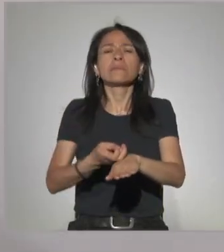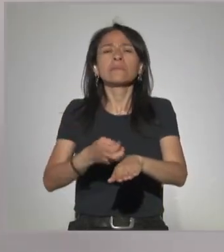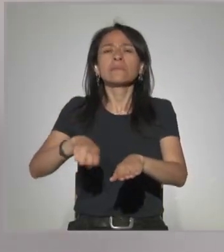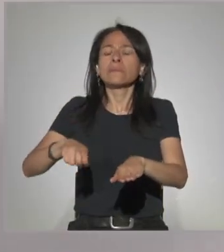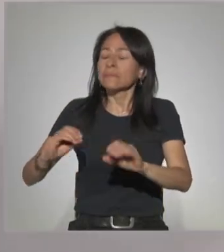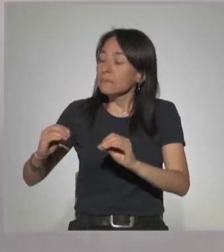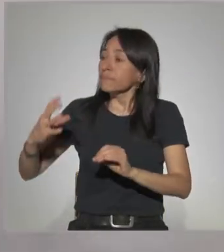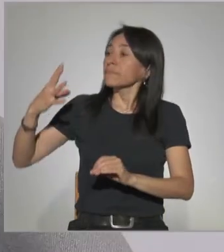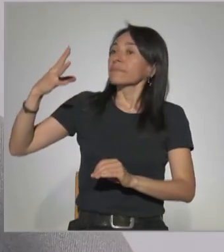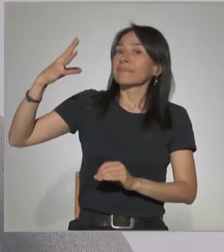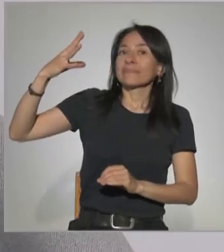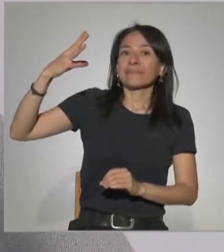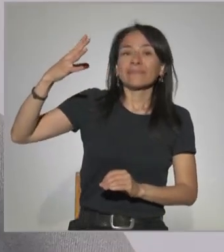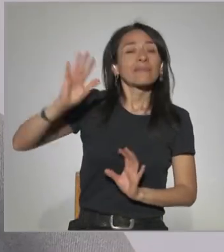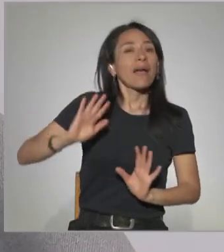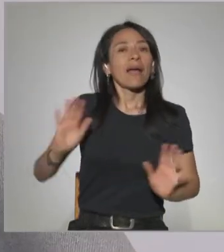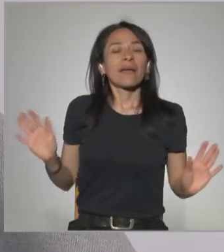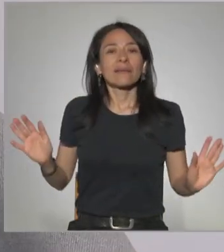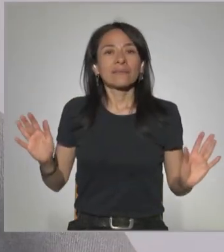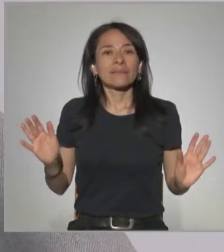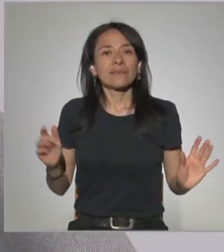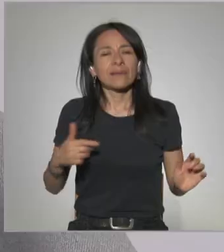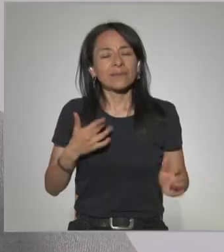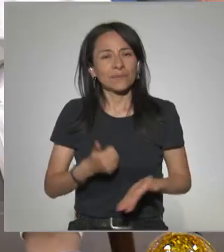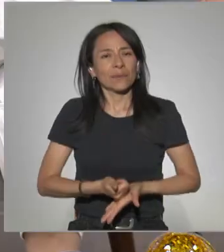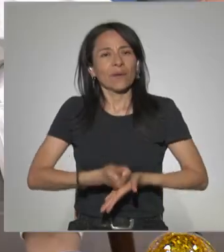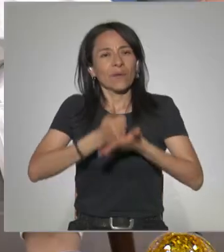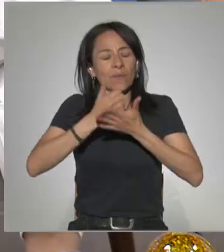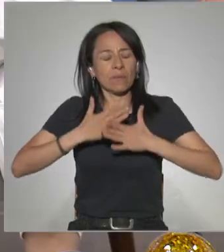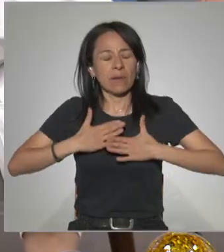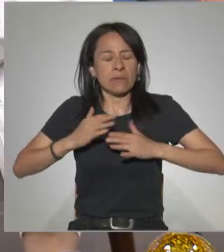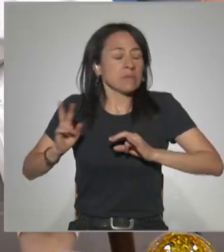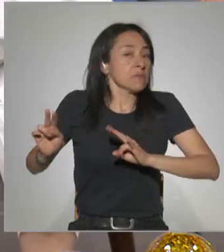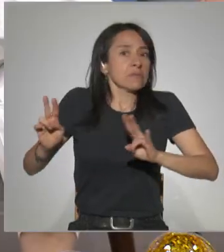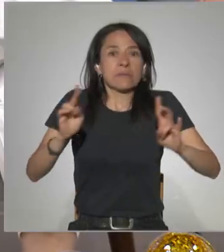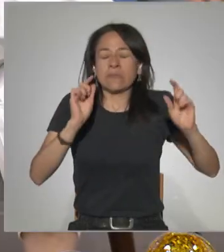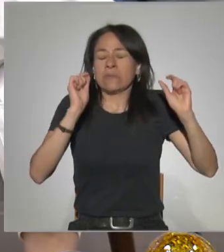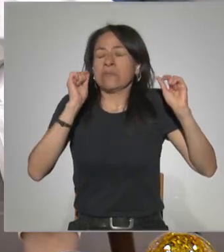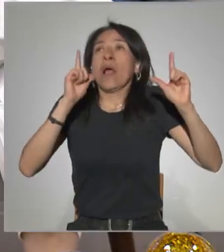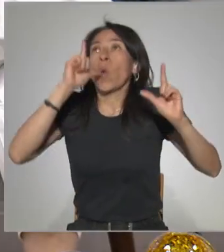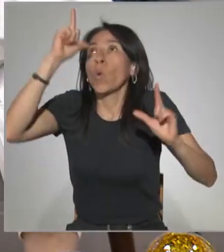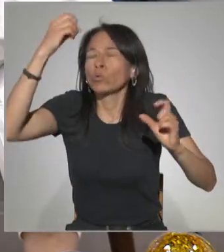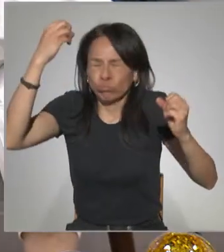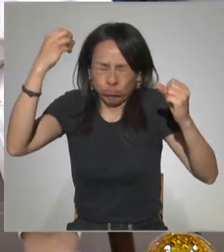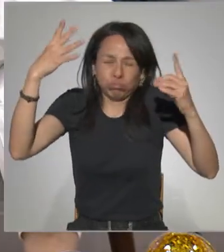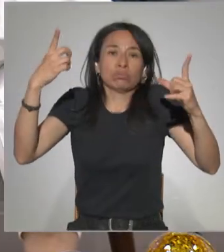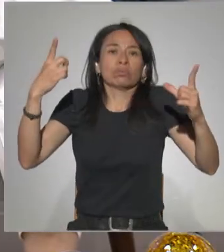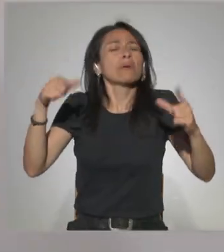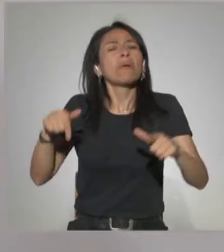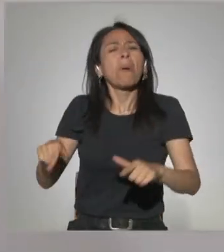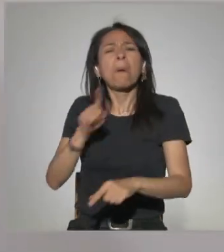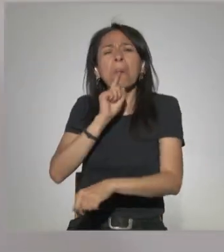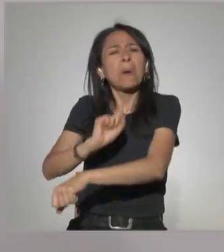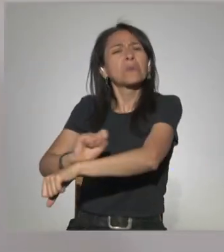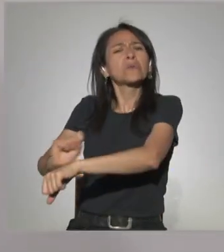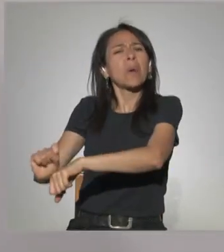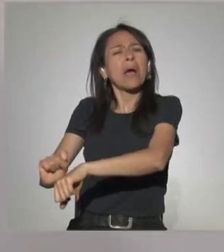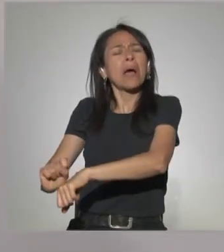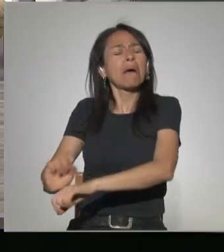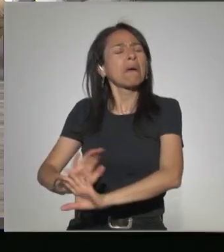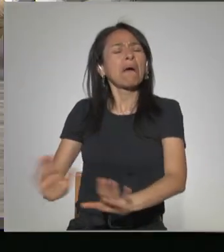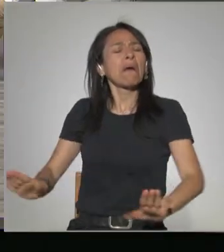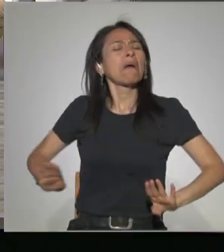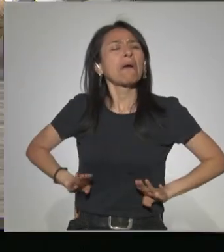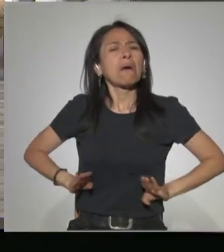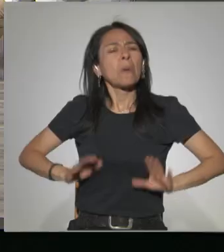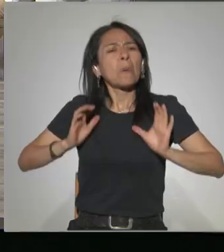a que no se vuelva a producir cortisol, que se despierta con la luz. Está buenísimo consejo. Y aparte,